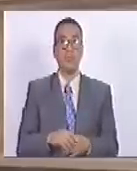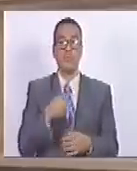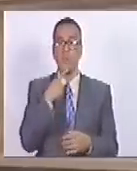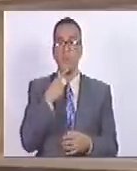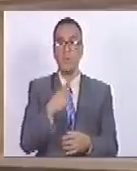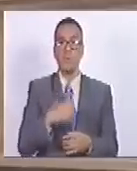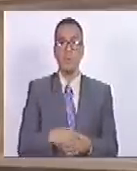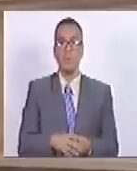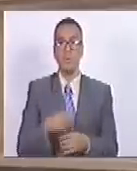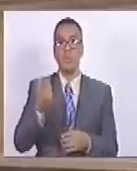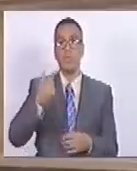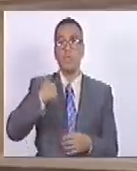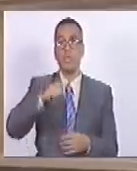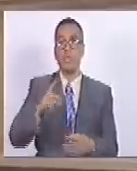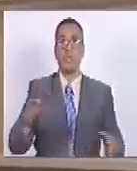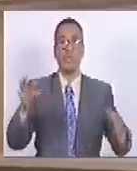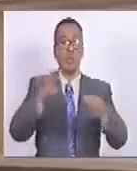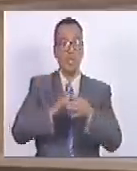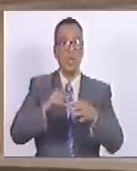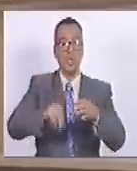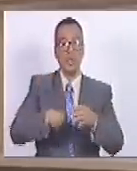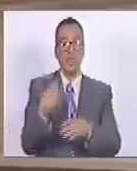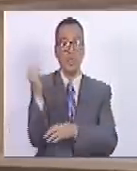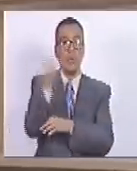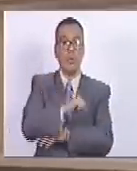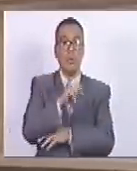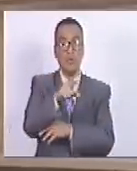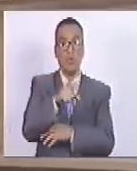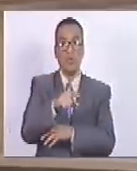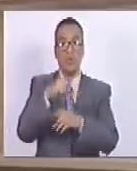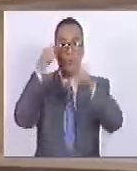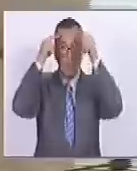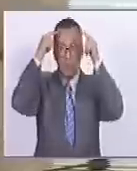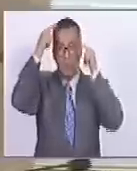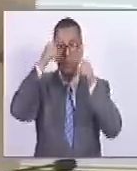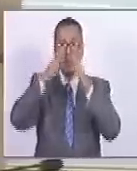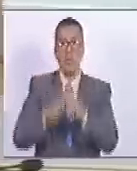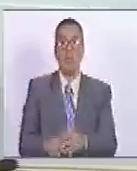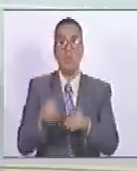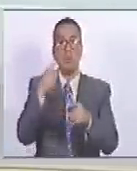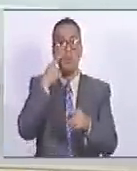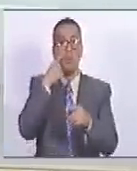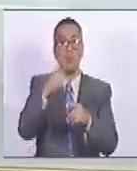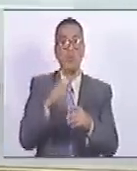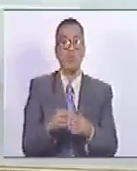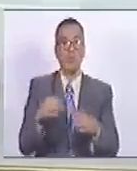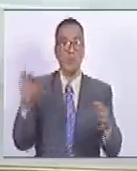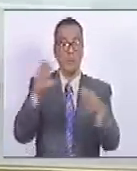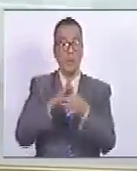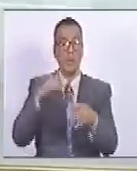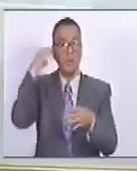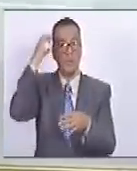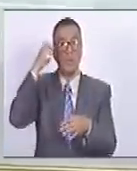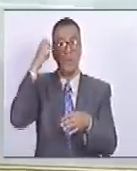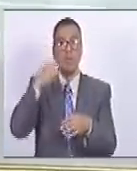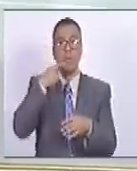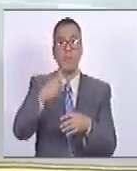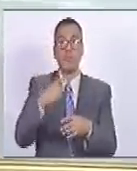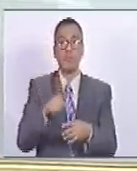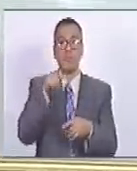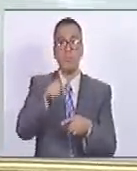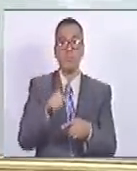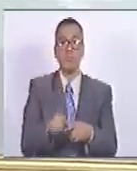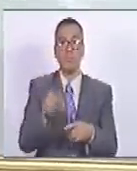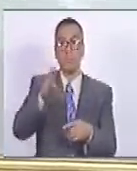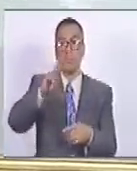diciéndoles: tienen que unirse para que puedan derrotar al chavismo. Y era la misión de observación europea. Te digo a ti,